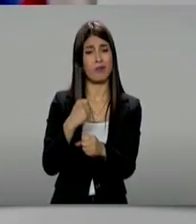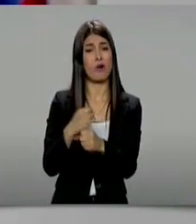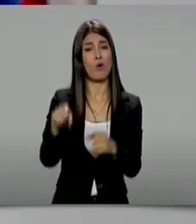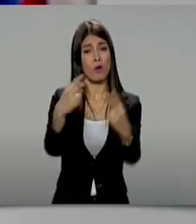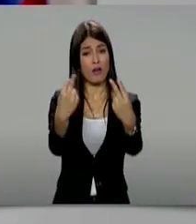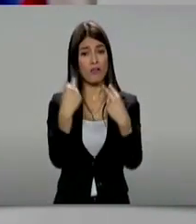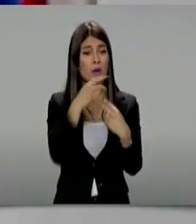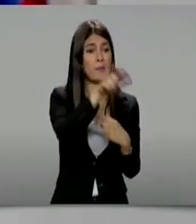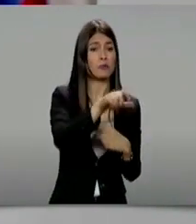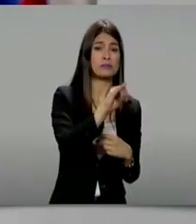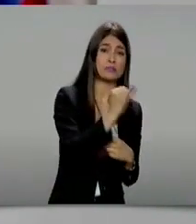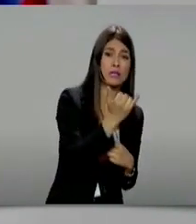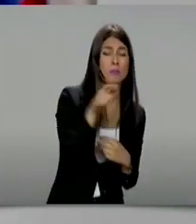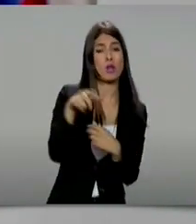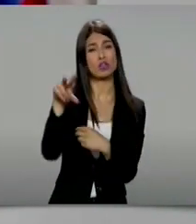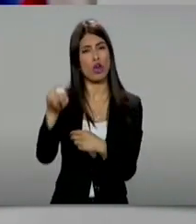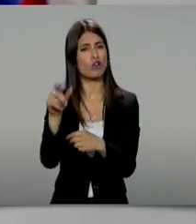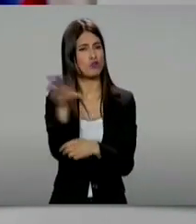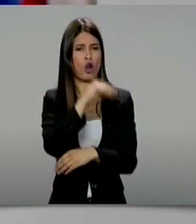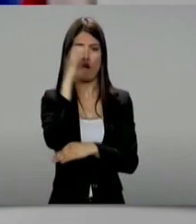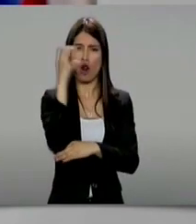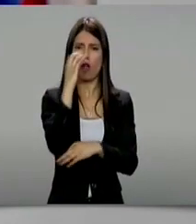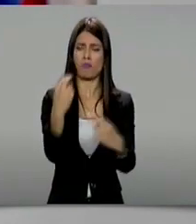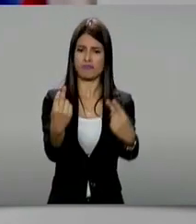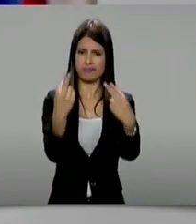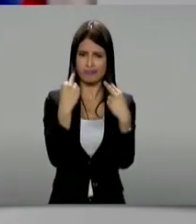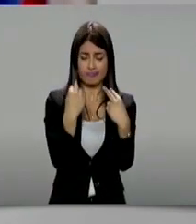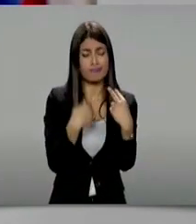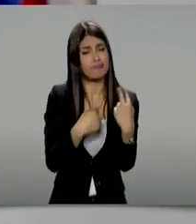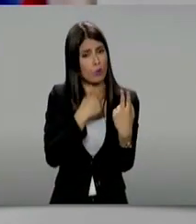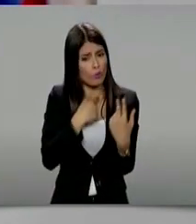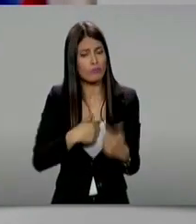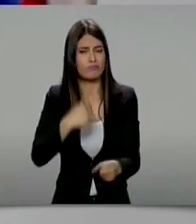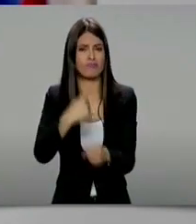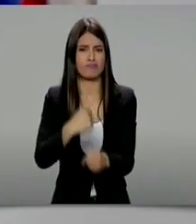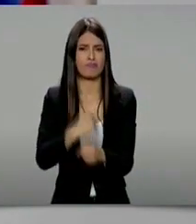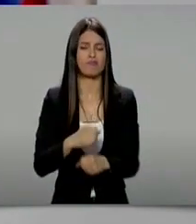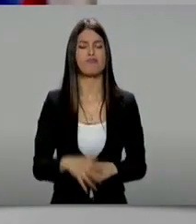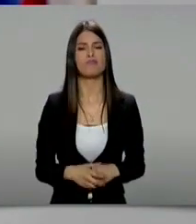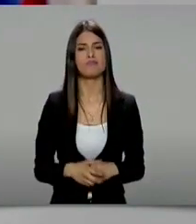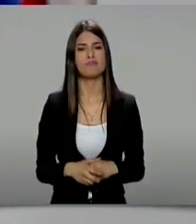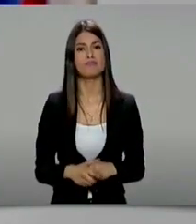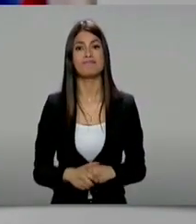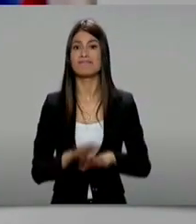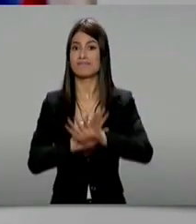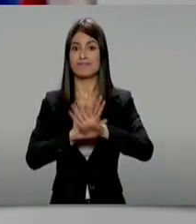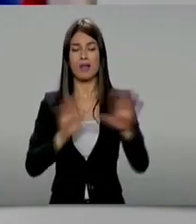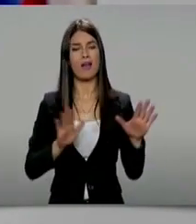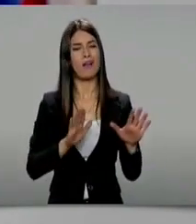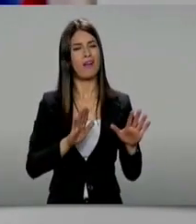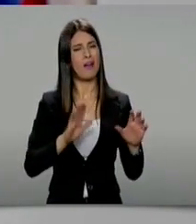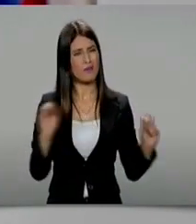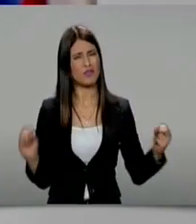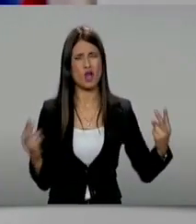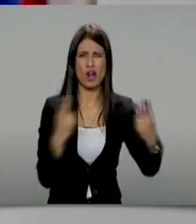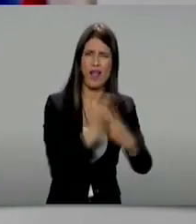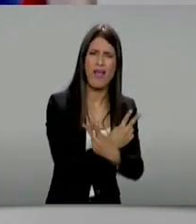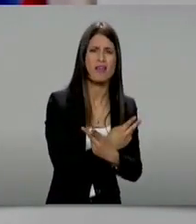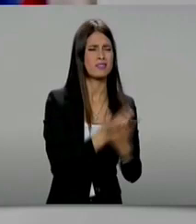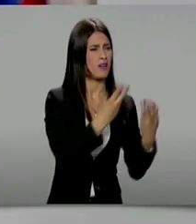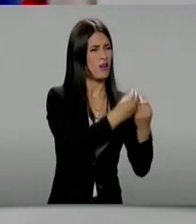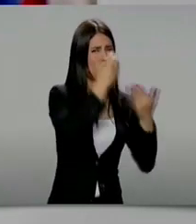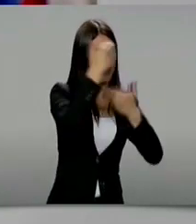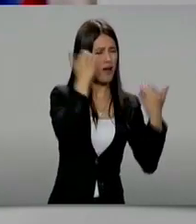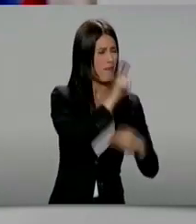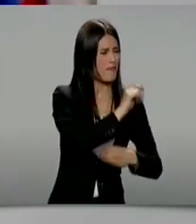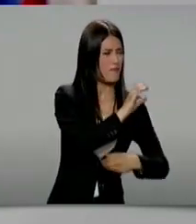a la nación además de lograr el fin del conflicto y de la violencia con las Farc este acuerdo Busca que la